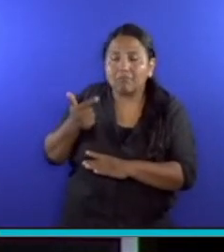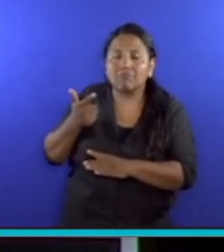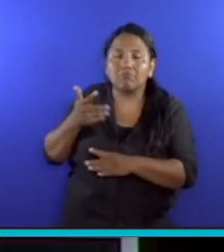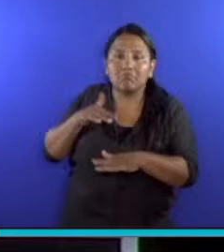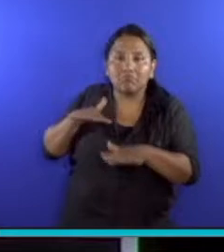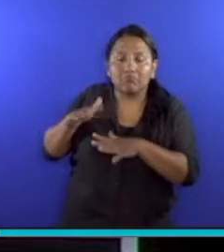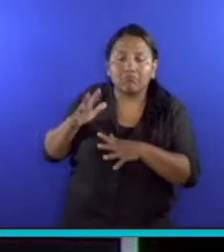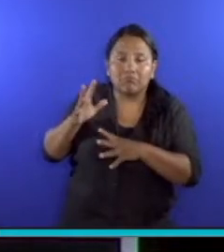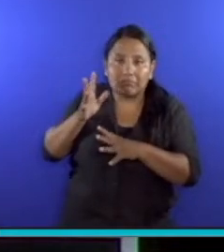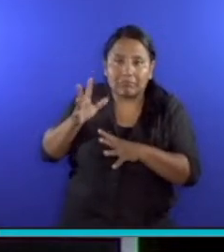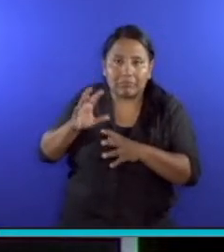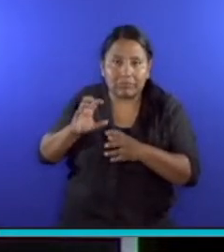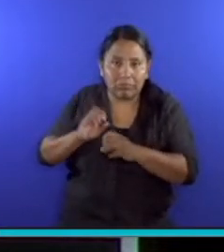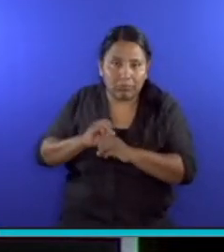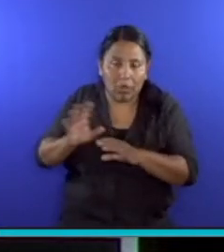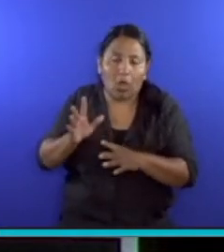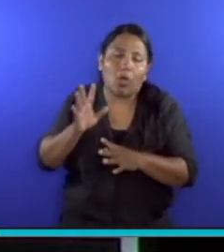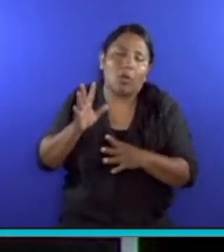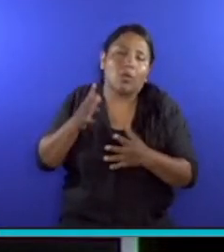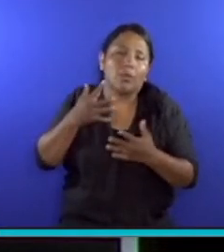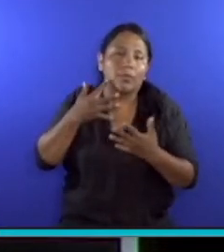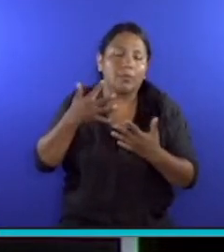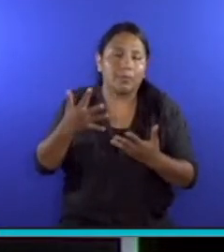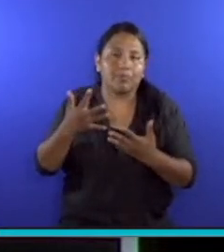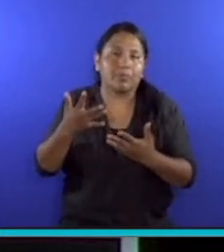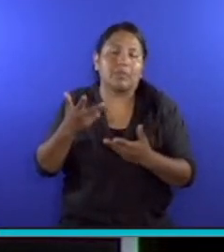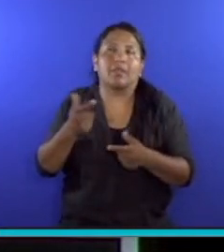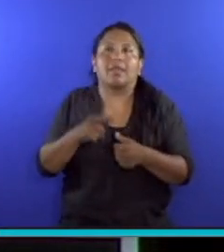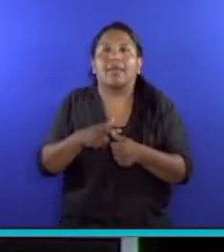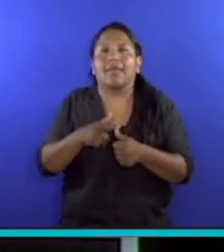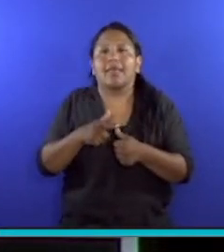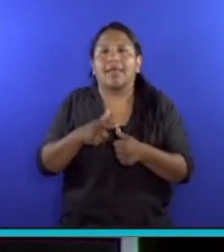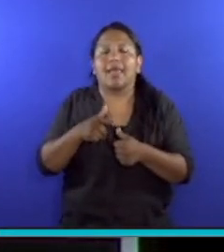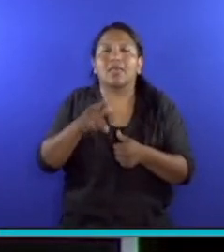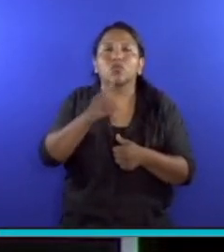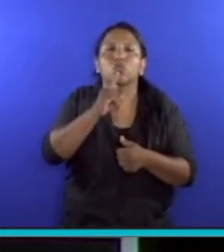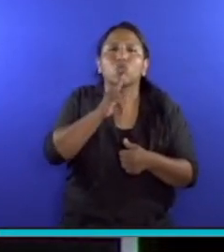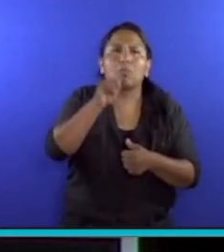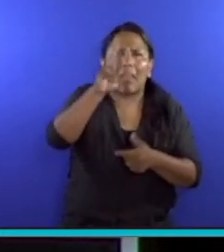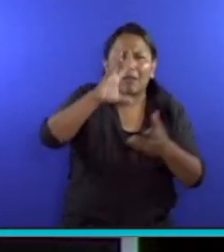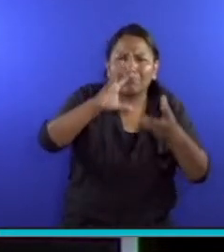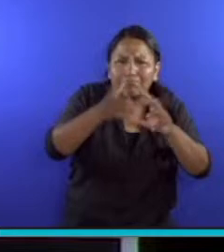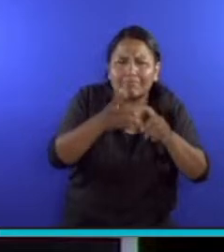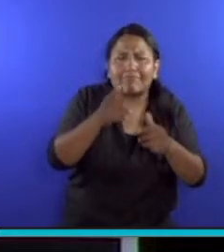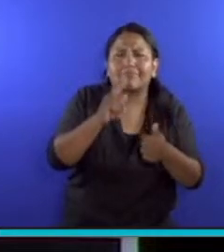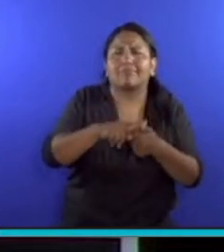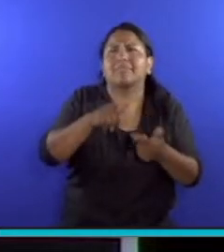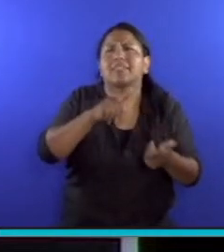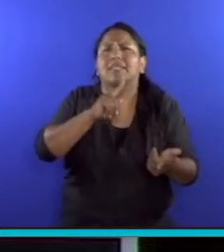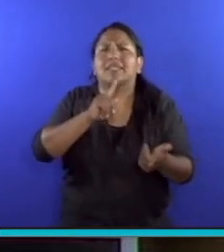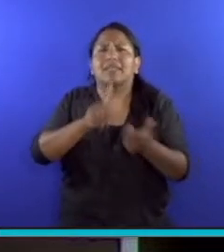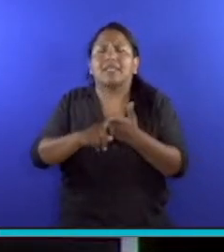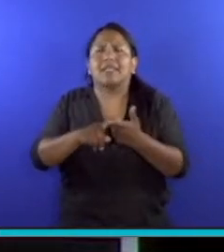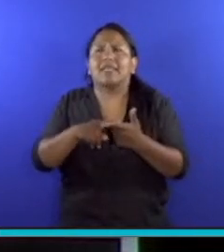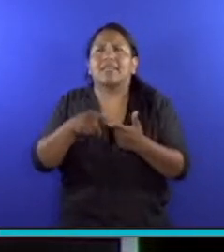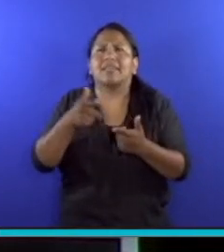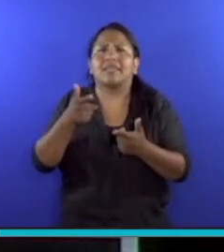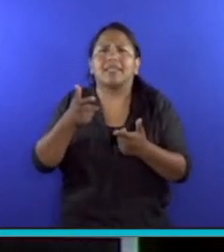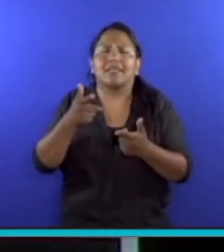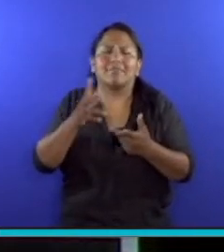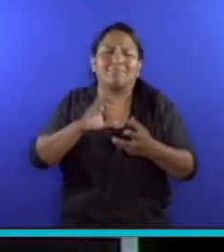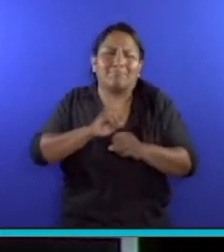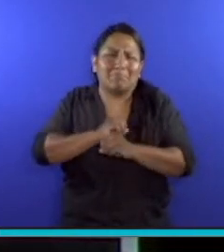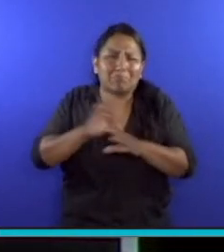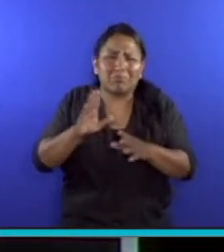supuesto que no podemos olvidar el operativo Independencia en Tucumán, no podemos olvidar los hechos aberrantes de la